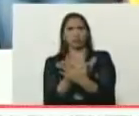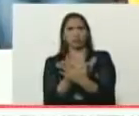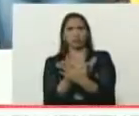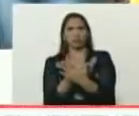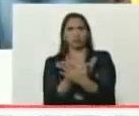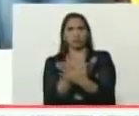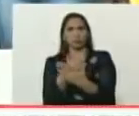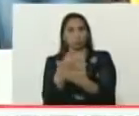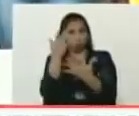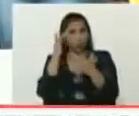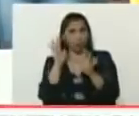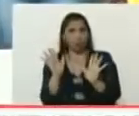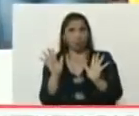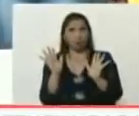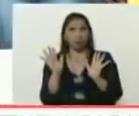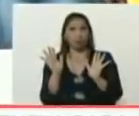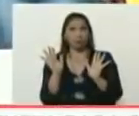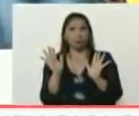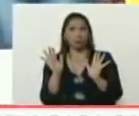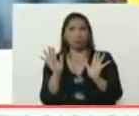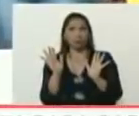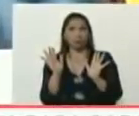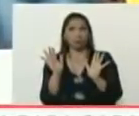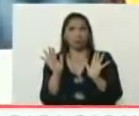¿Vas a intentarlo?